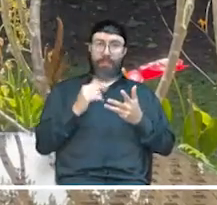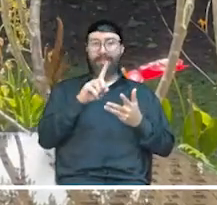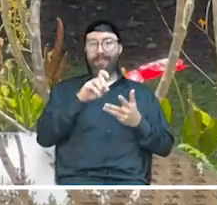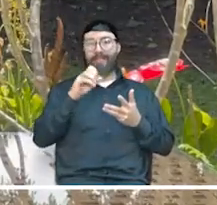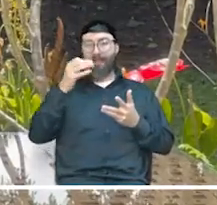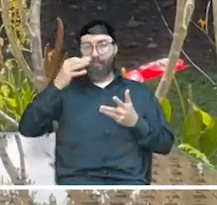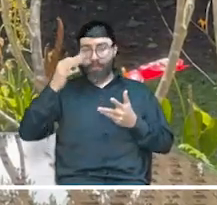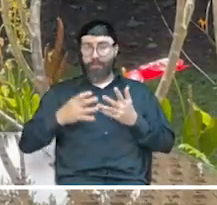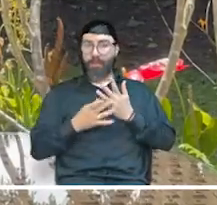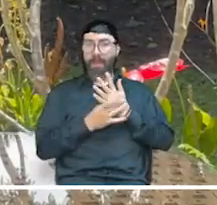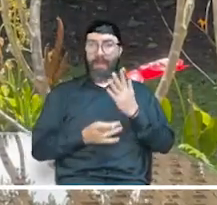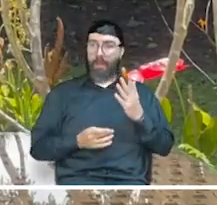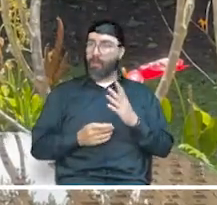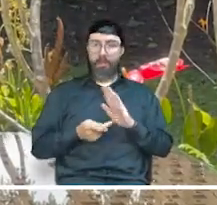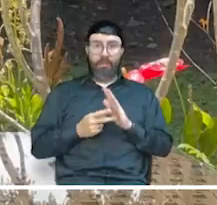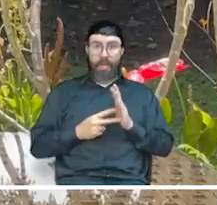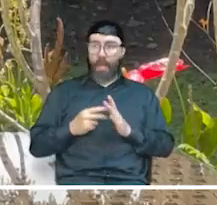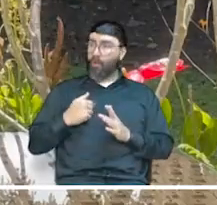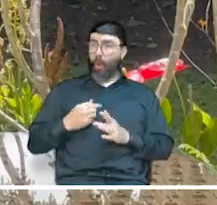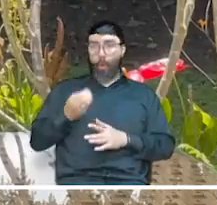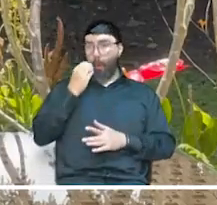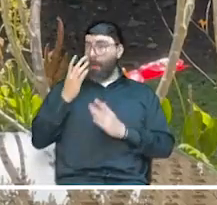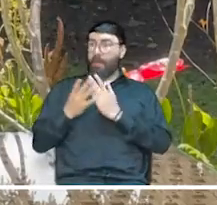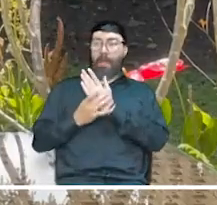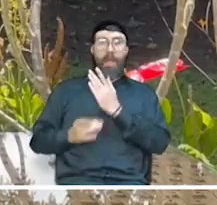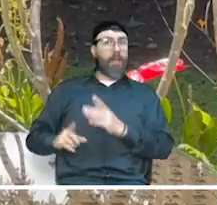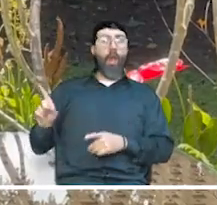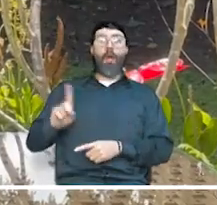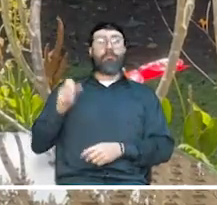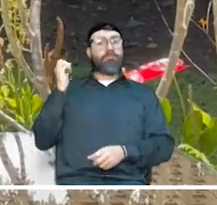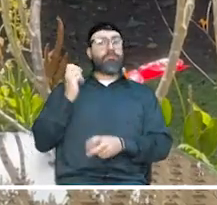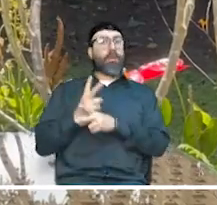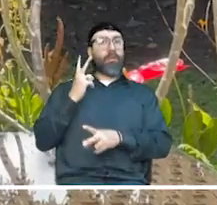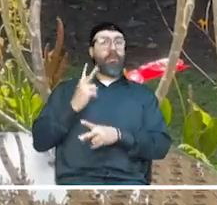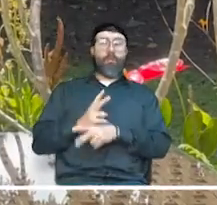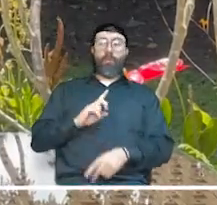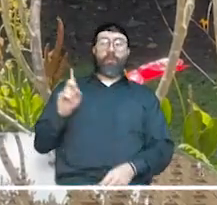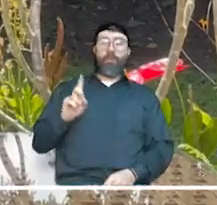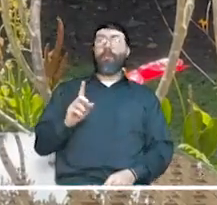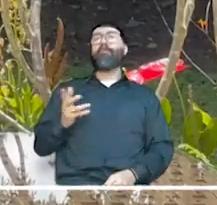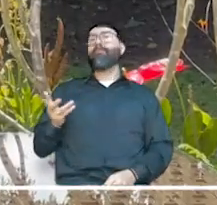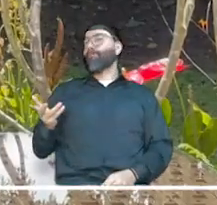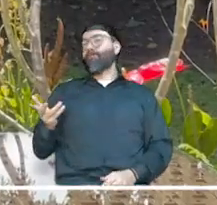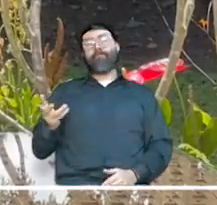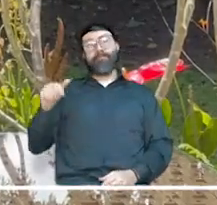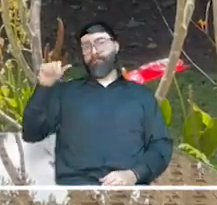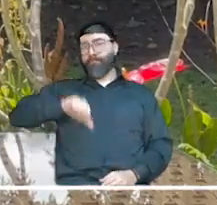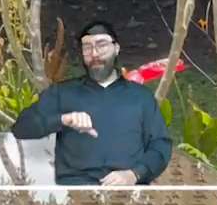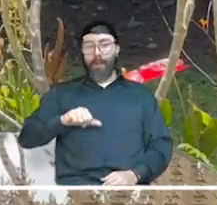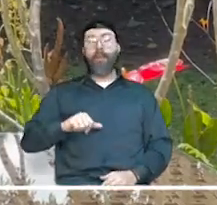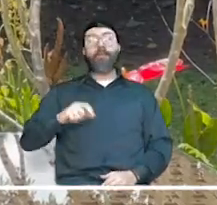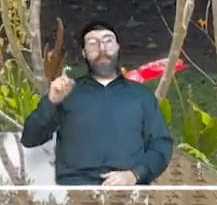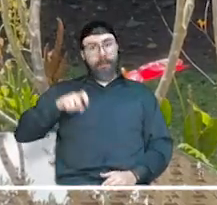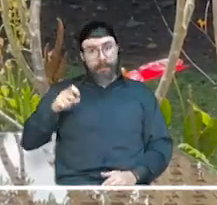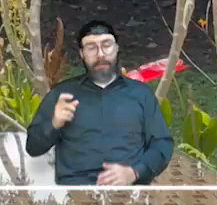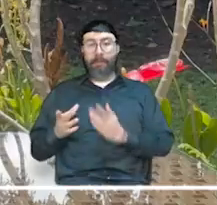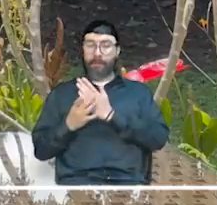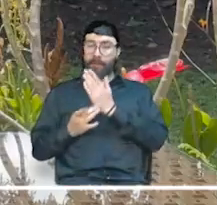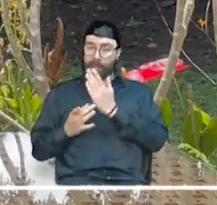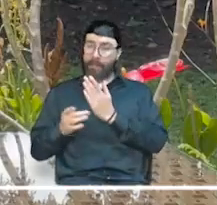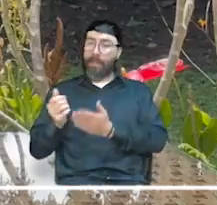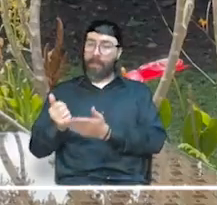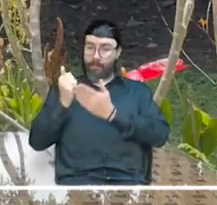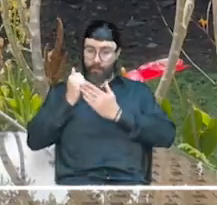que no vamos a comer grasa por lo peligrosa que puede llegar a ser es delicado, y también está muy